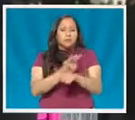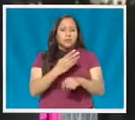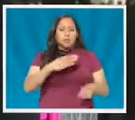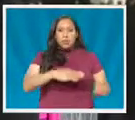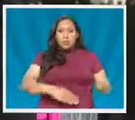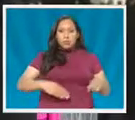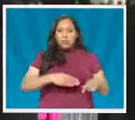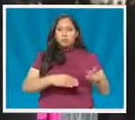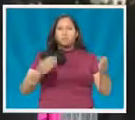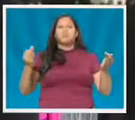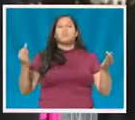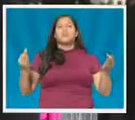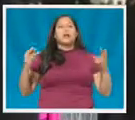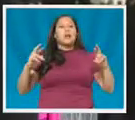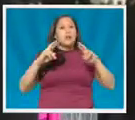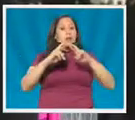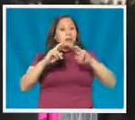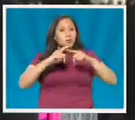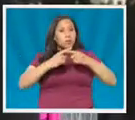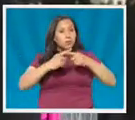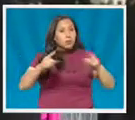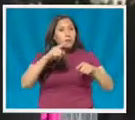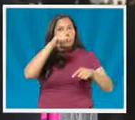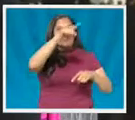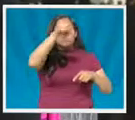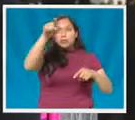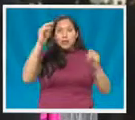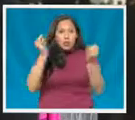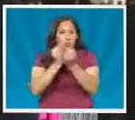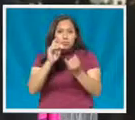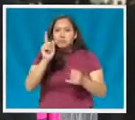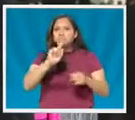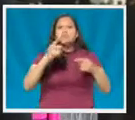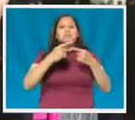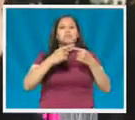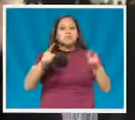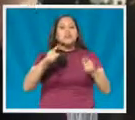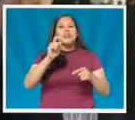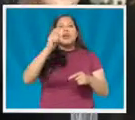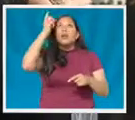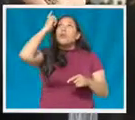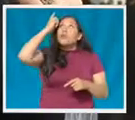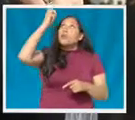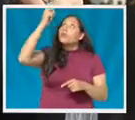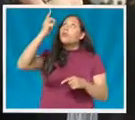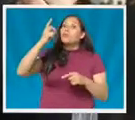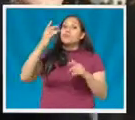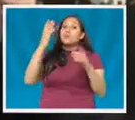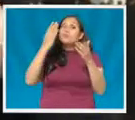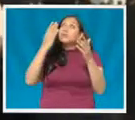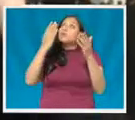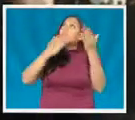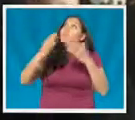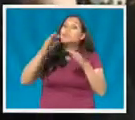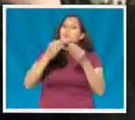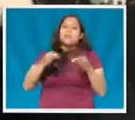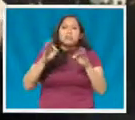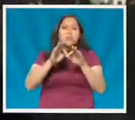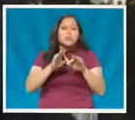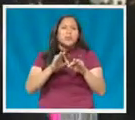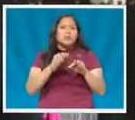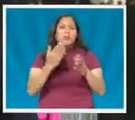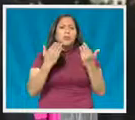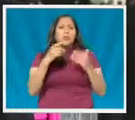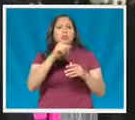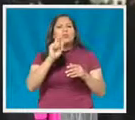es una religión muy diferente al resto, porque no tiene un Dios personal trascendente. No hablan de un Dios, sino de